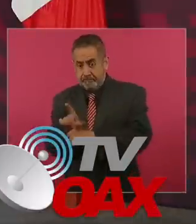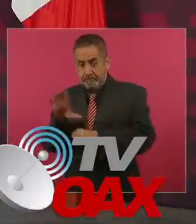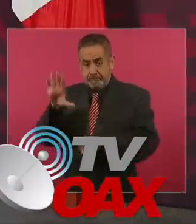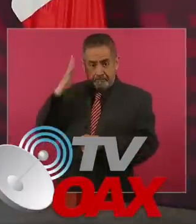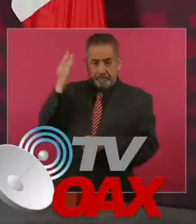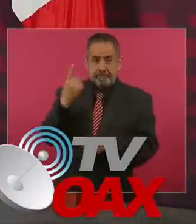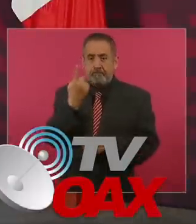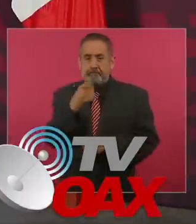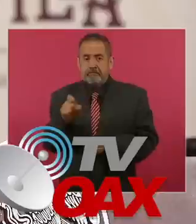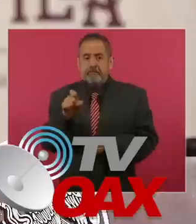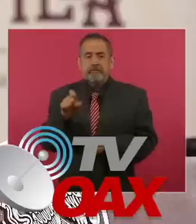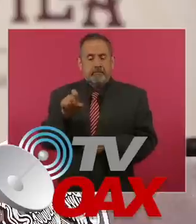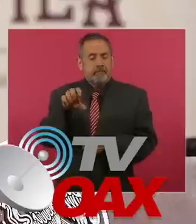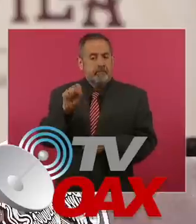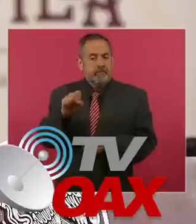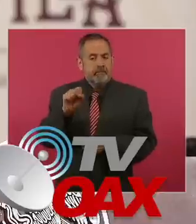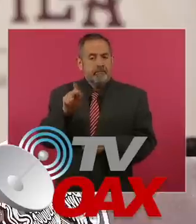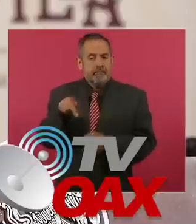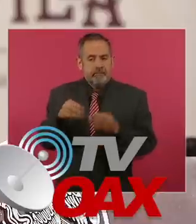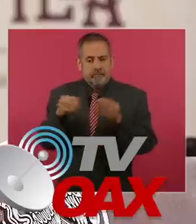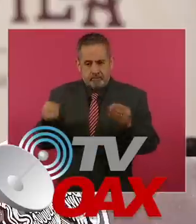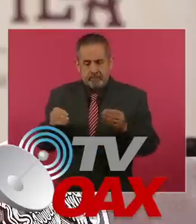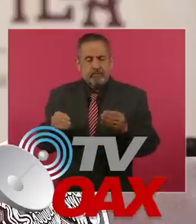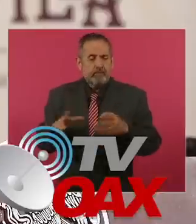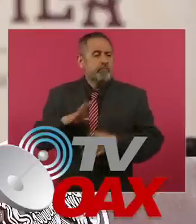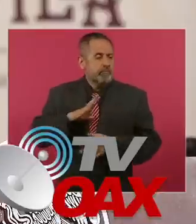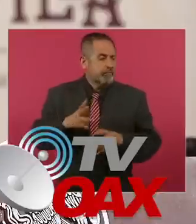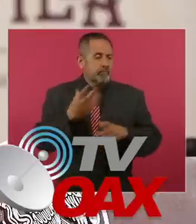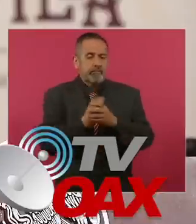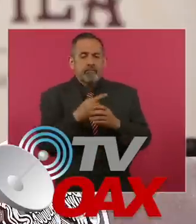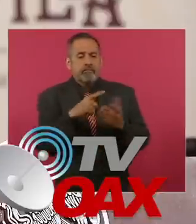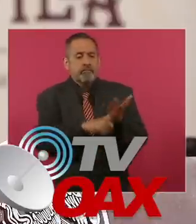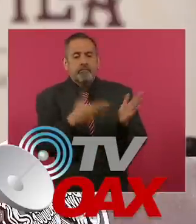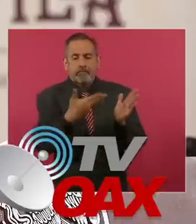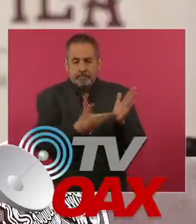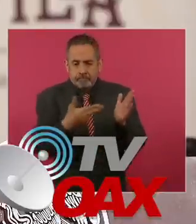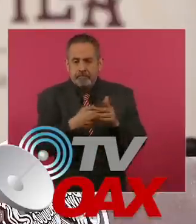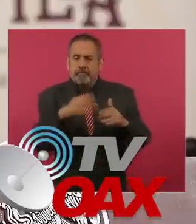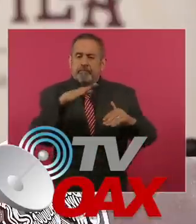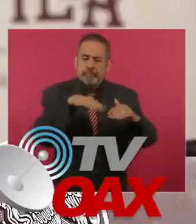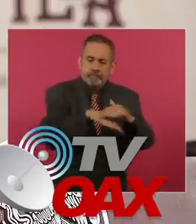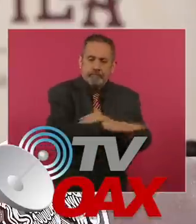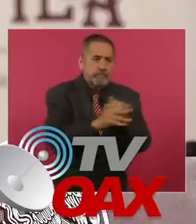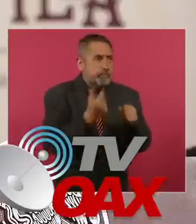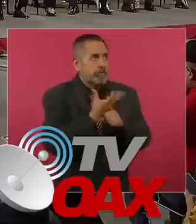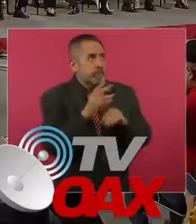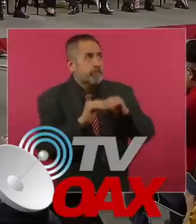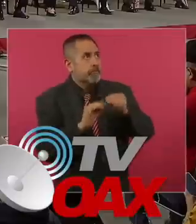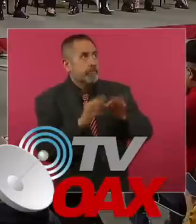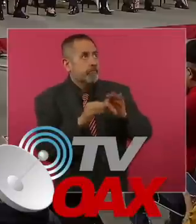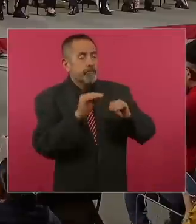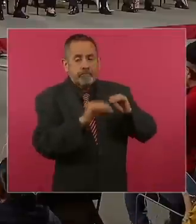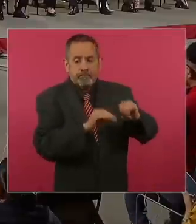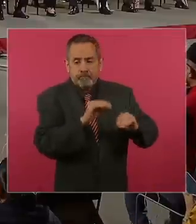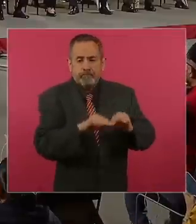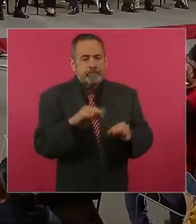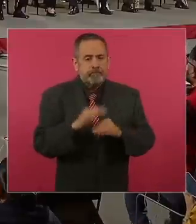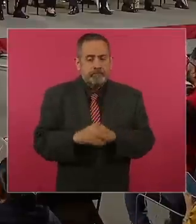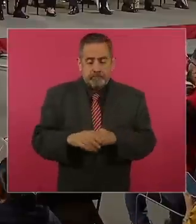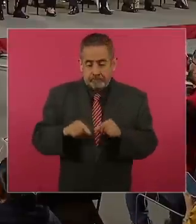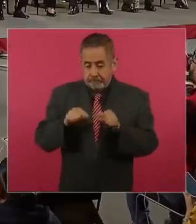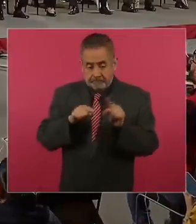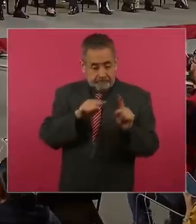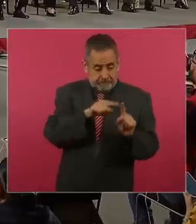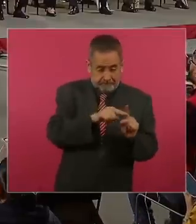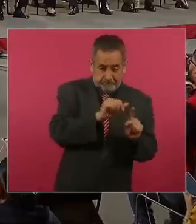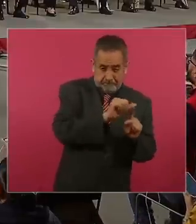hora. Se cuentan ya con los talleres y cocheras para los resguardos y los mantenimientos. Y el tiempo de recorrido de